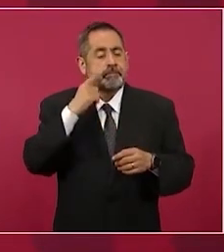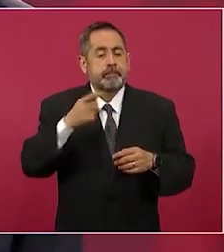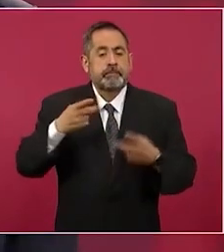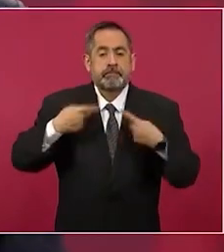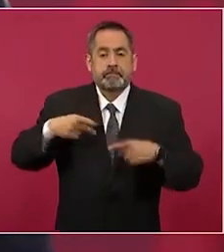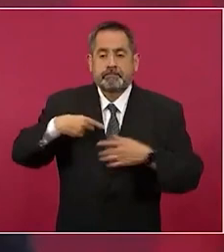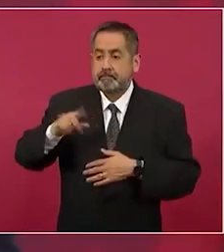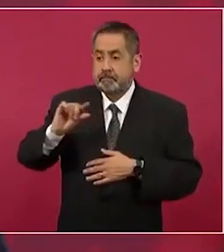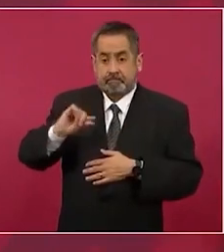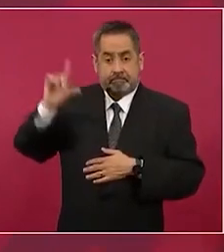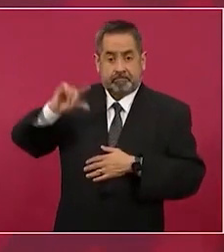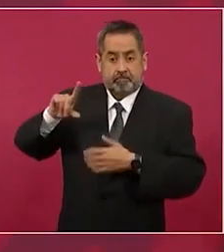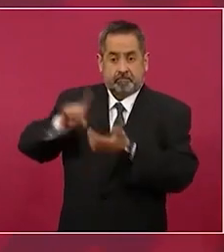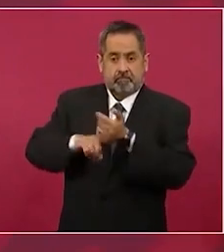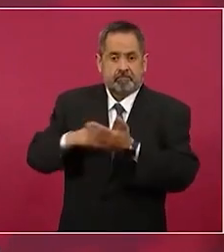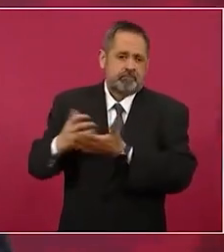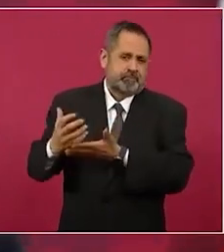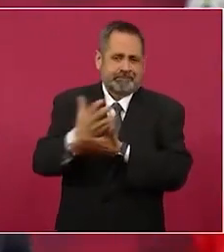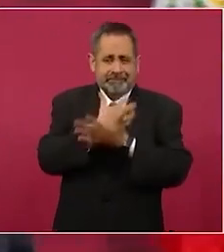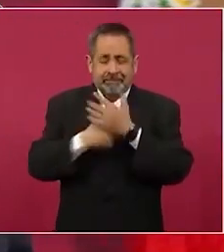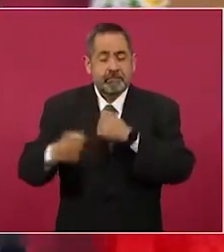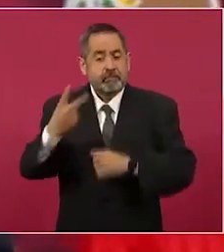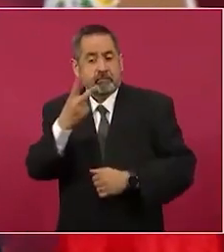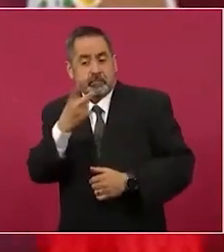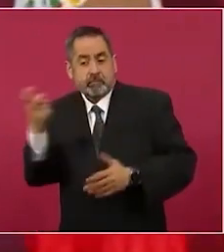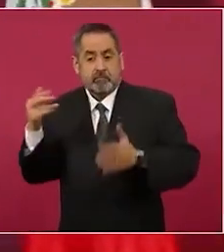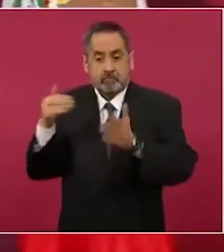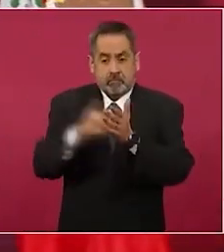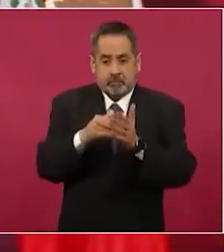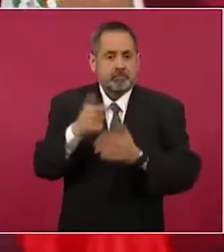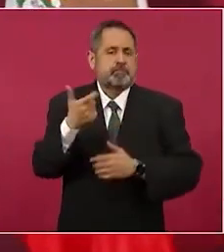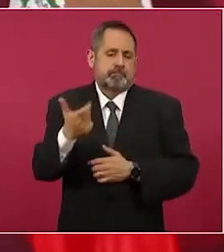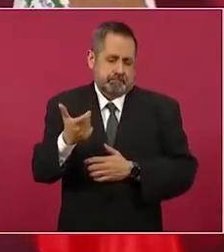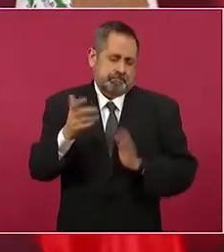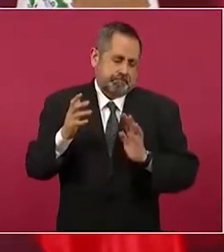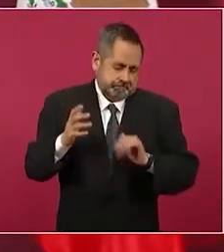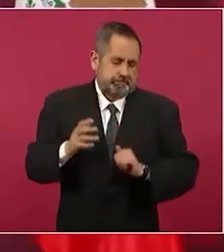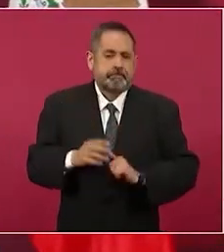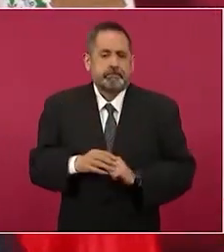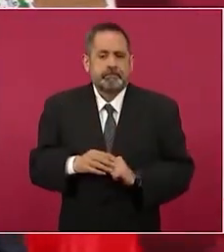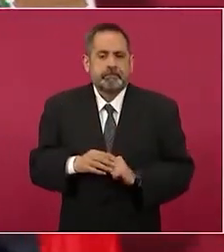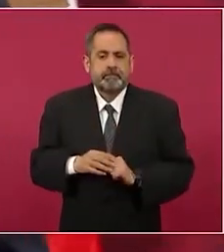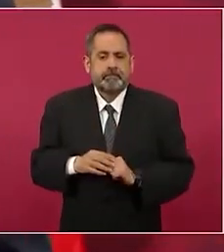Funcionario público ganaba 200,000 pesos, dejaba